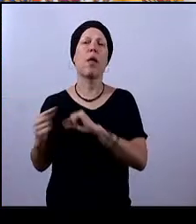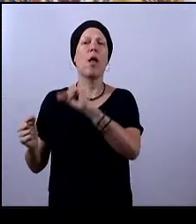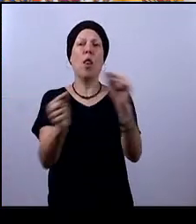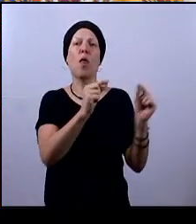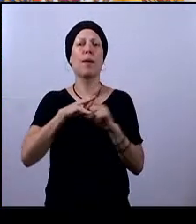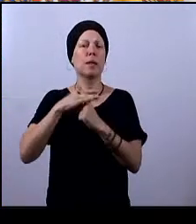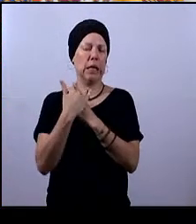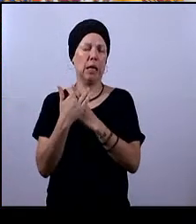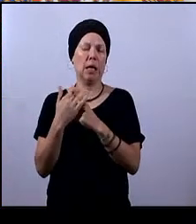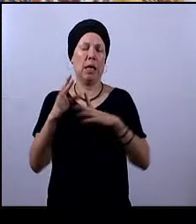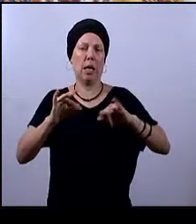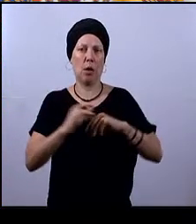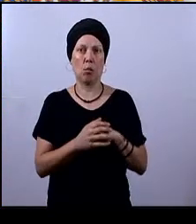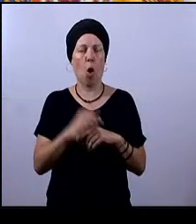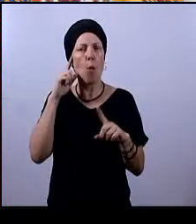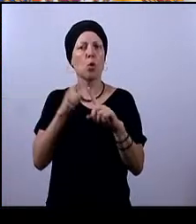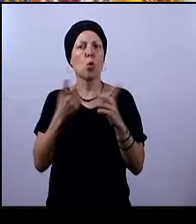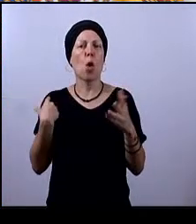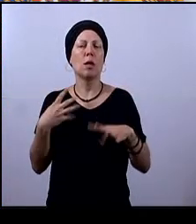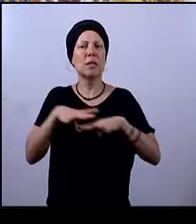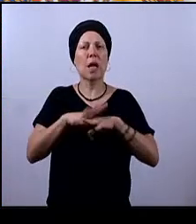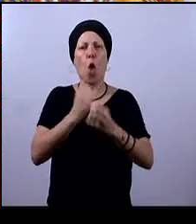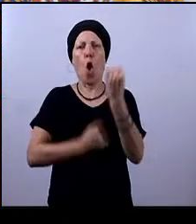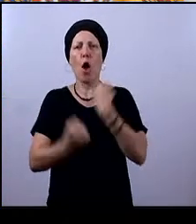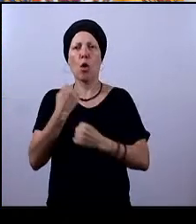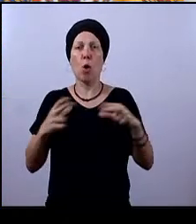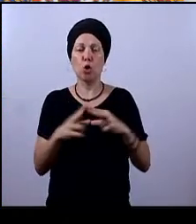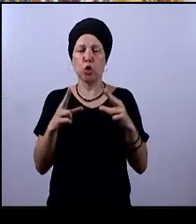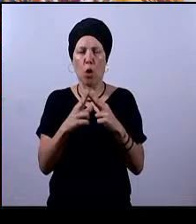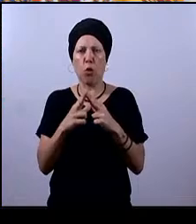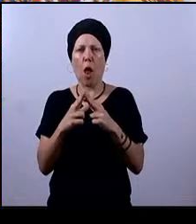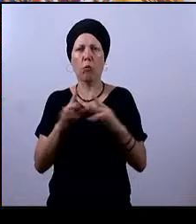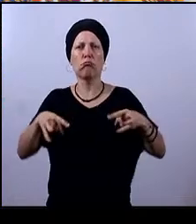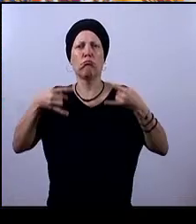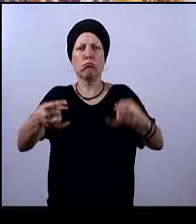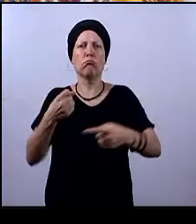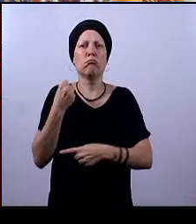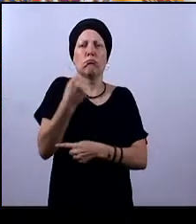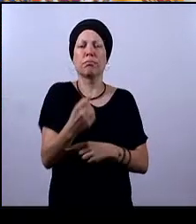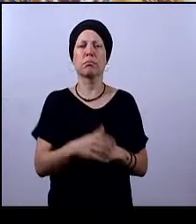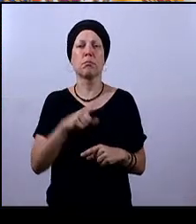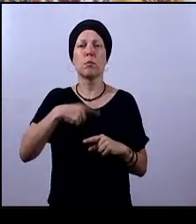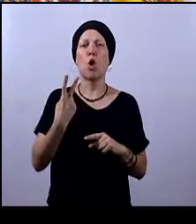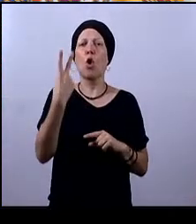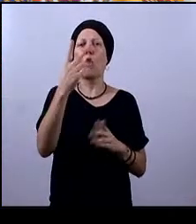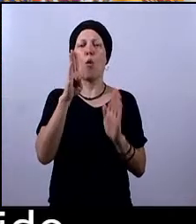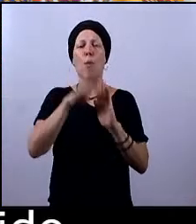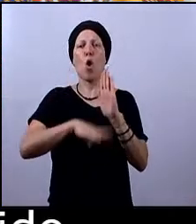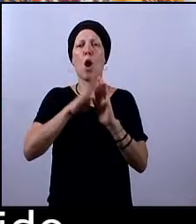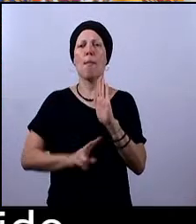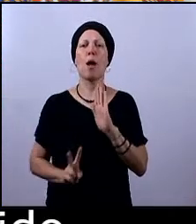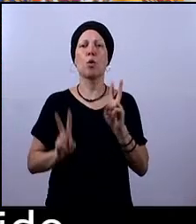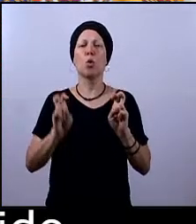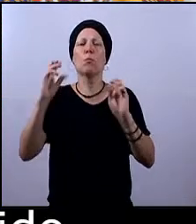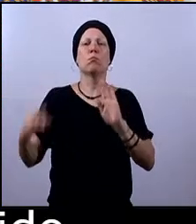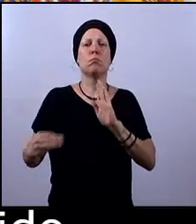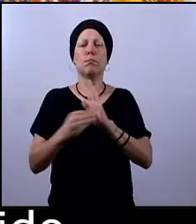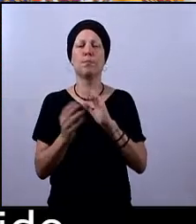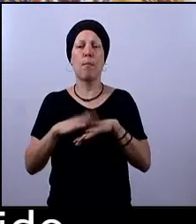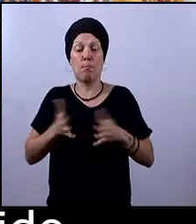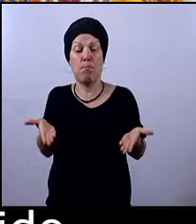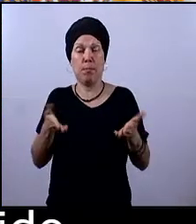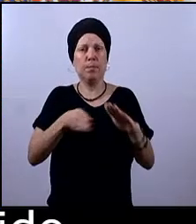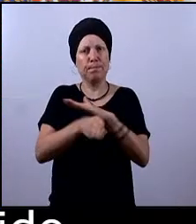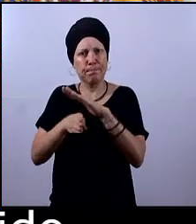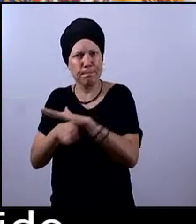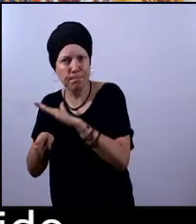región, para reforzar el tejido económico y social. Se incorporan dos nuevos programas para favorecer el acceso al